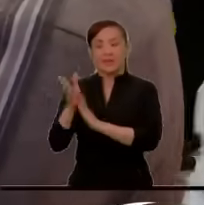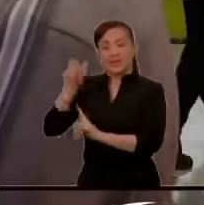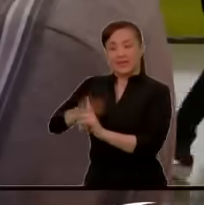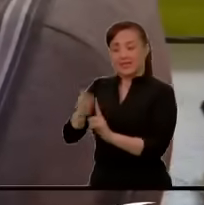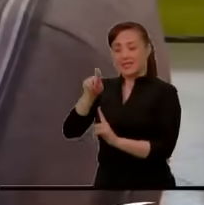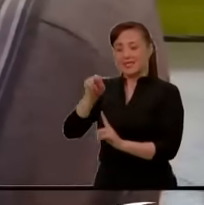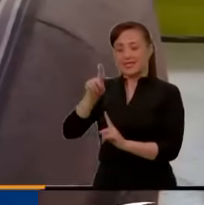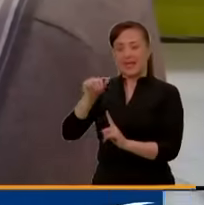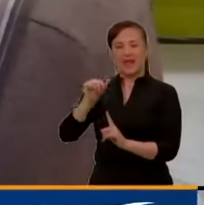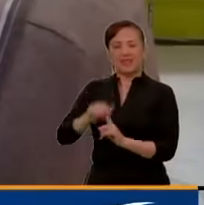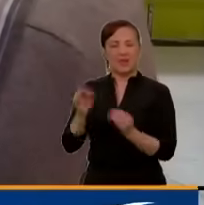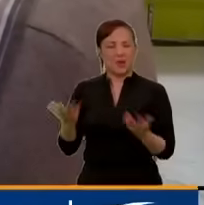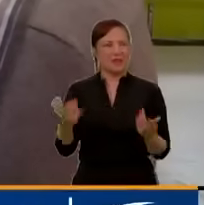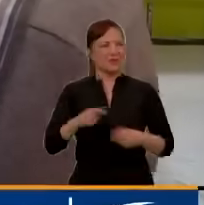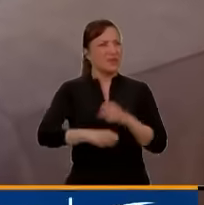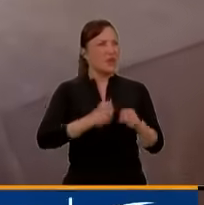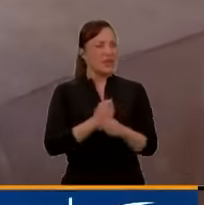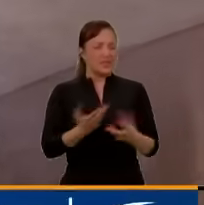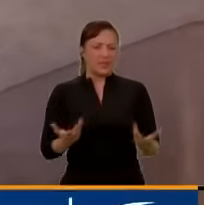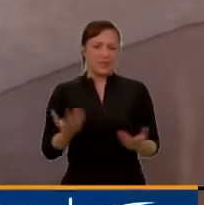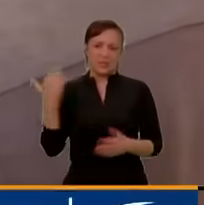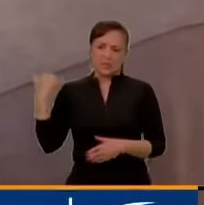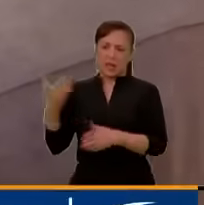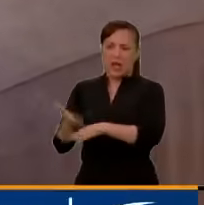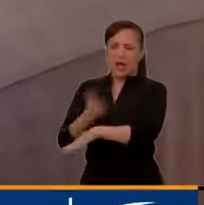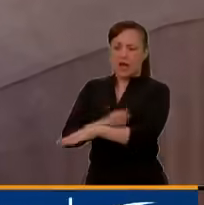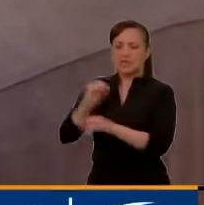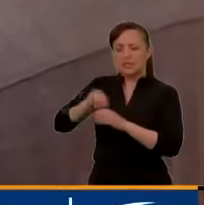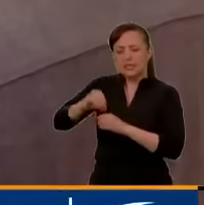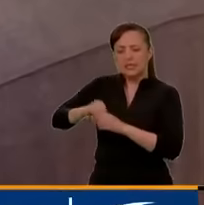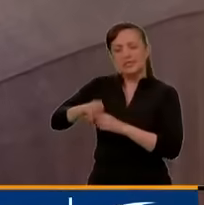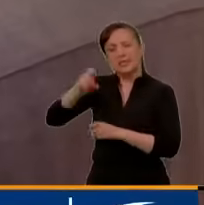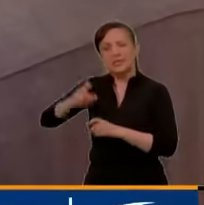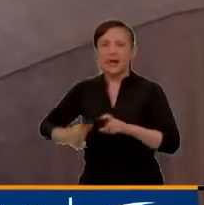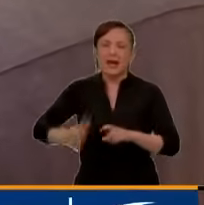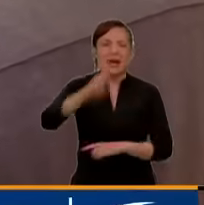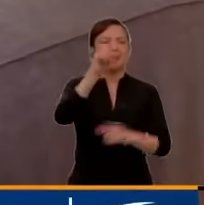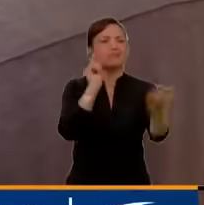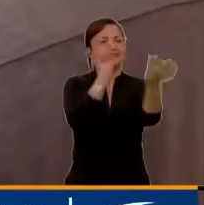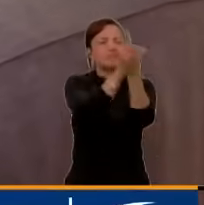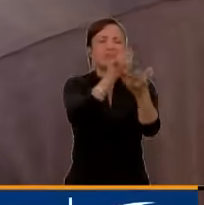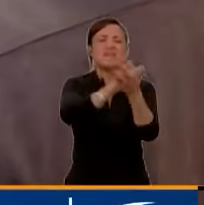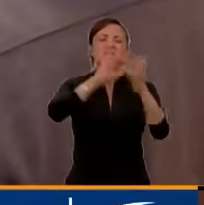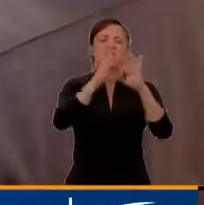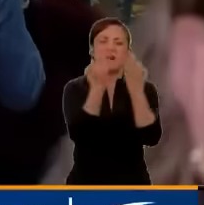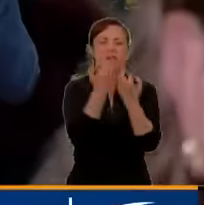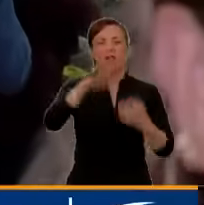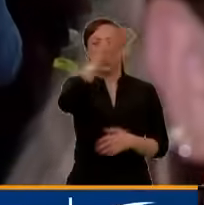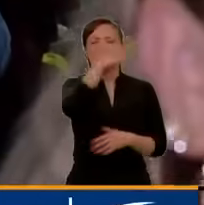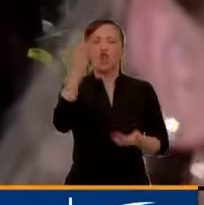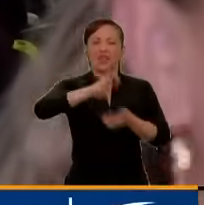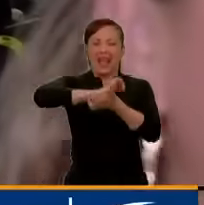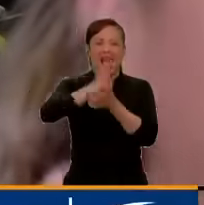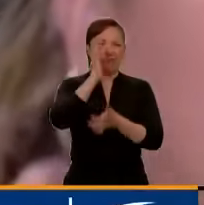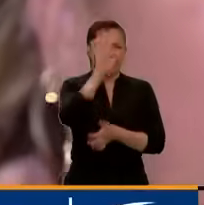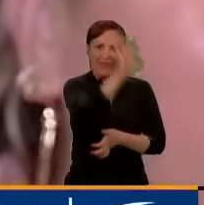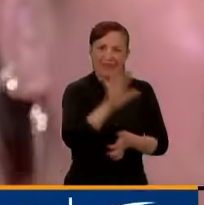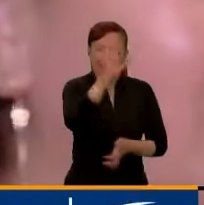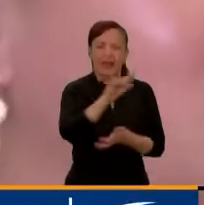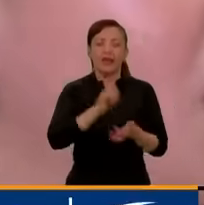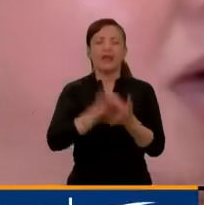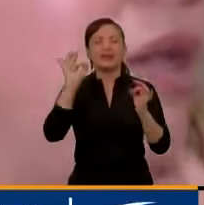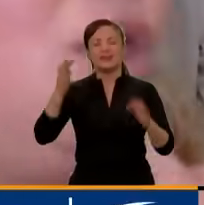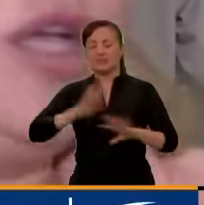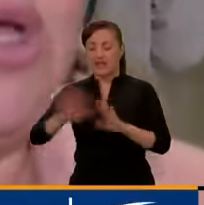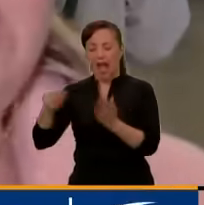terminó con un sinsabor. Ahorró varios meses para comprar los tiquetes y reencontrarse con su familia en el eje cafetero. Pero cuando llegó a la ventanilla